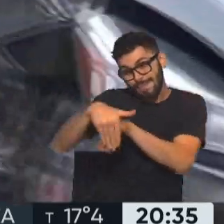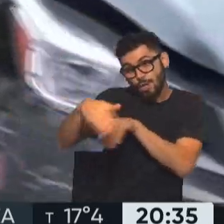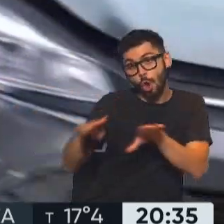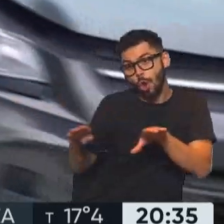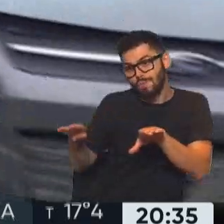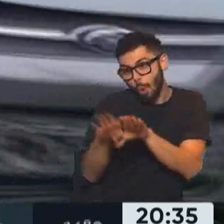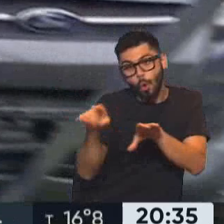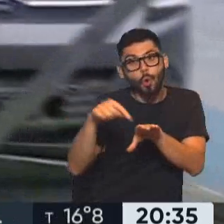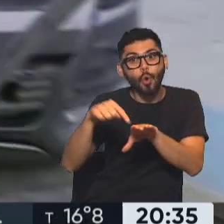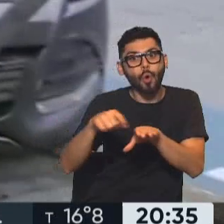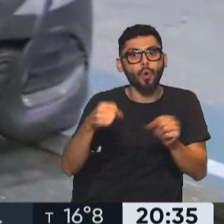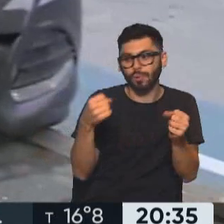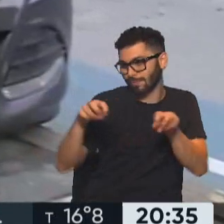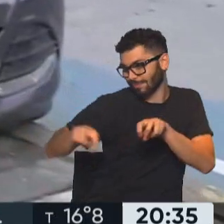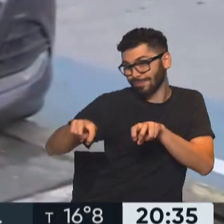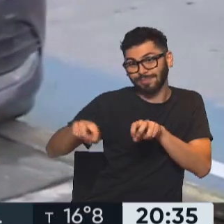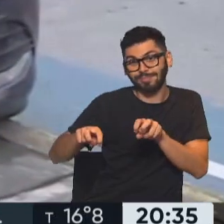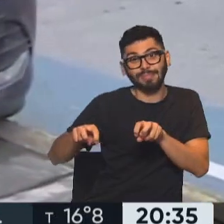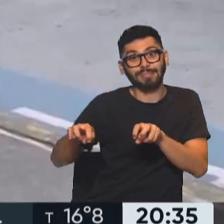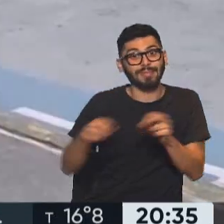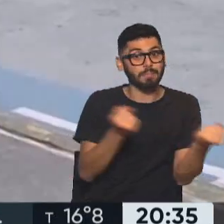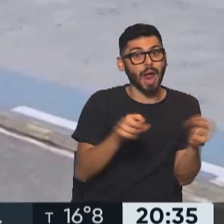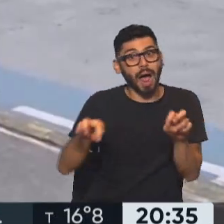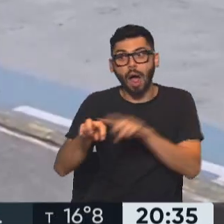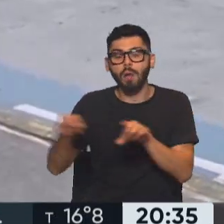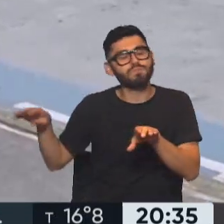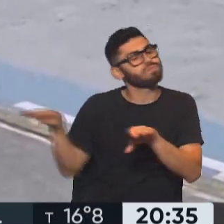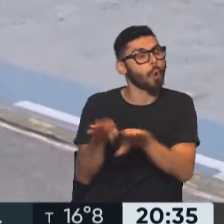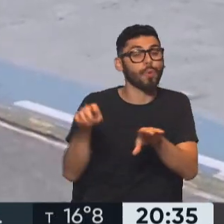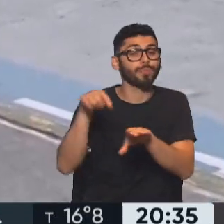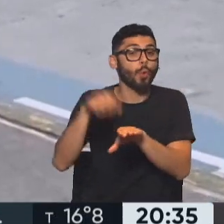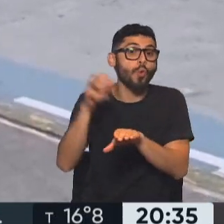hoy por hoy está internado en grave estado en una clínica y lucha por su vida.